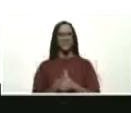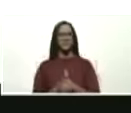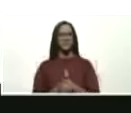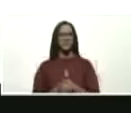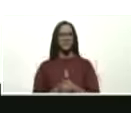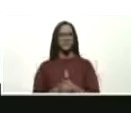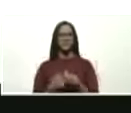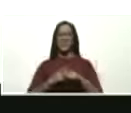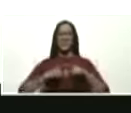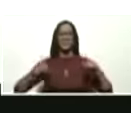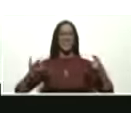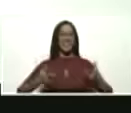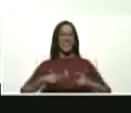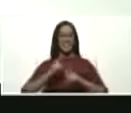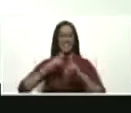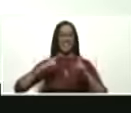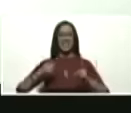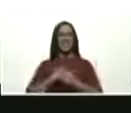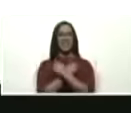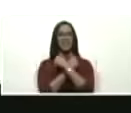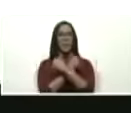Me llena de energía y de amor